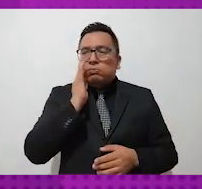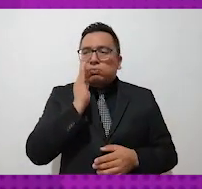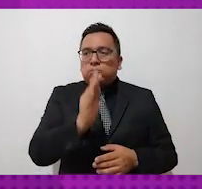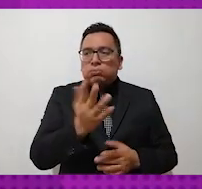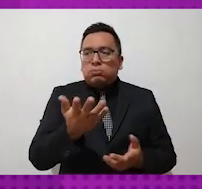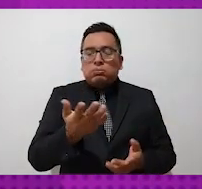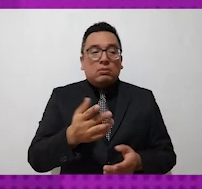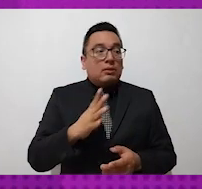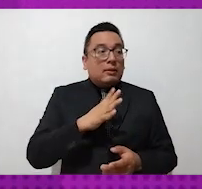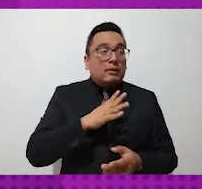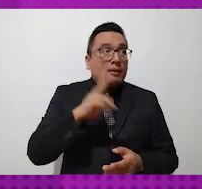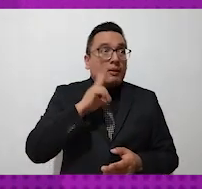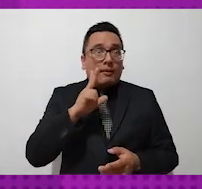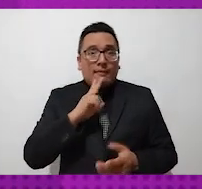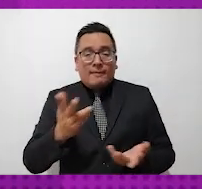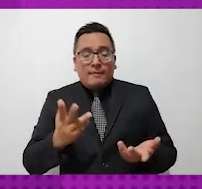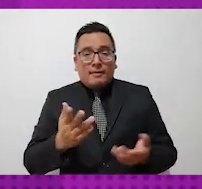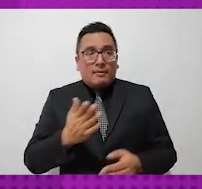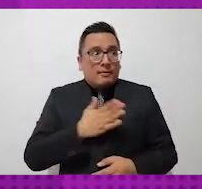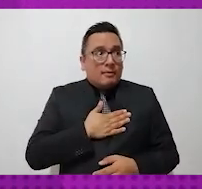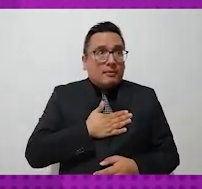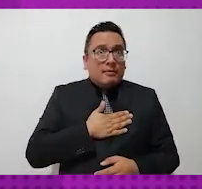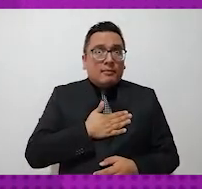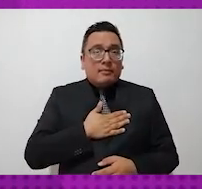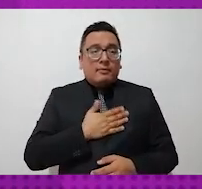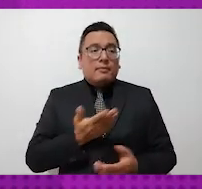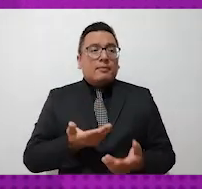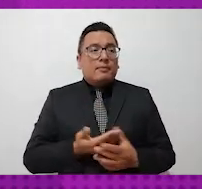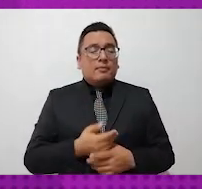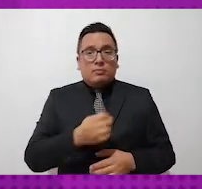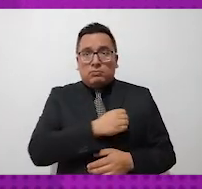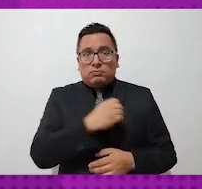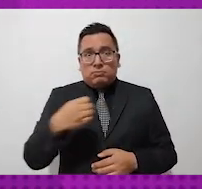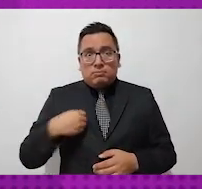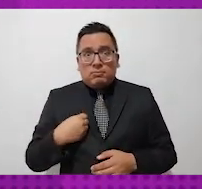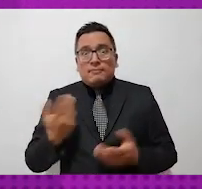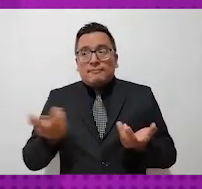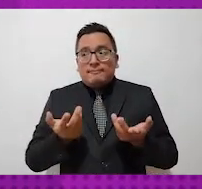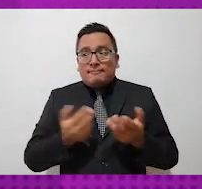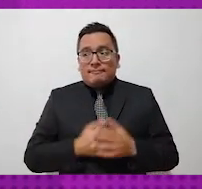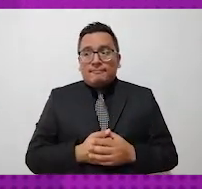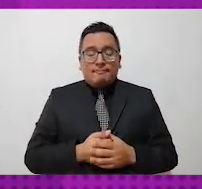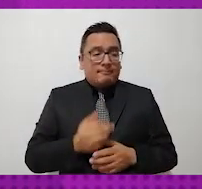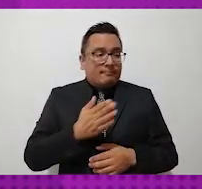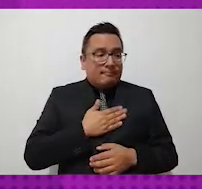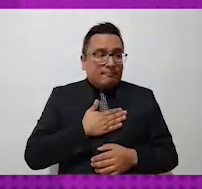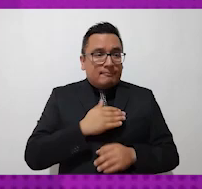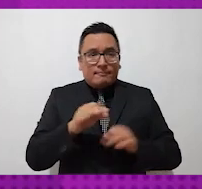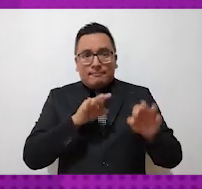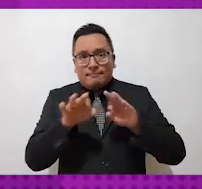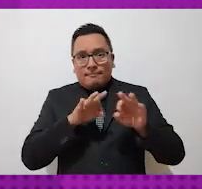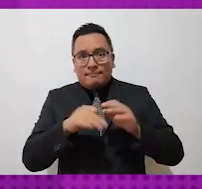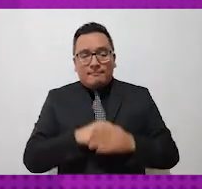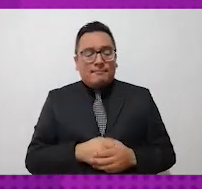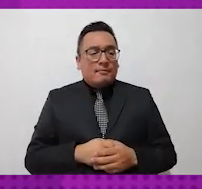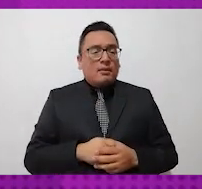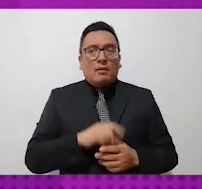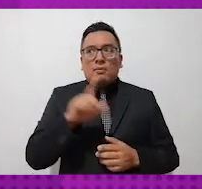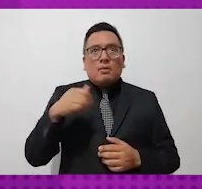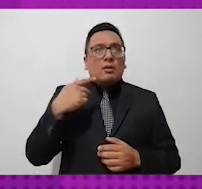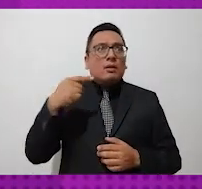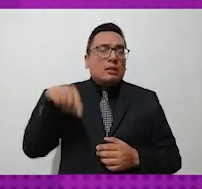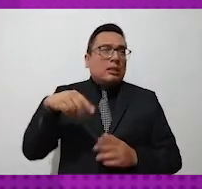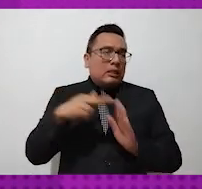de organizaciones, saber qué tú estás obligado a hacer dentro de tu función, luego en el